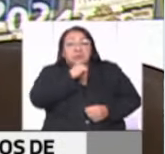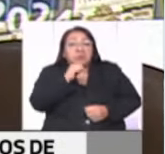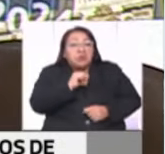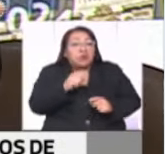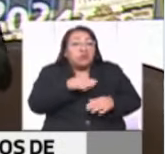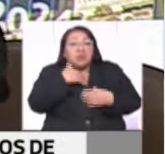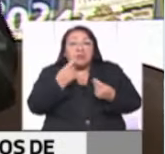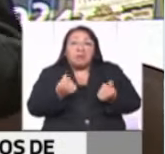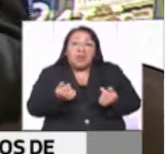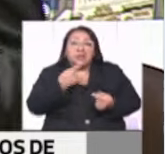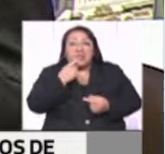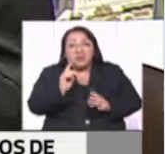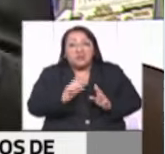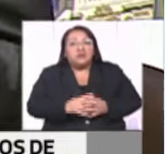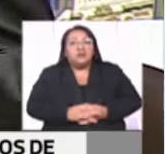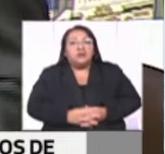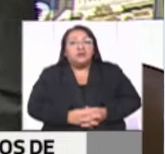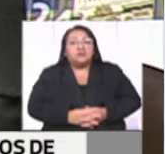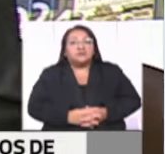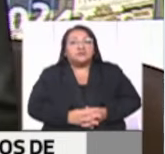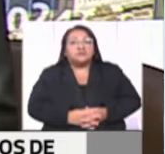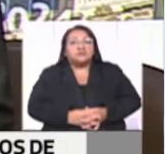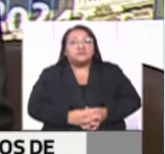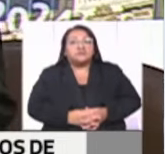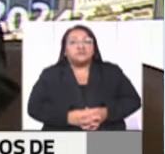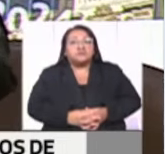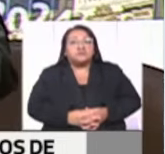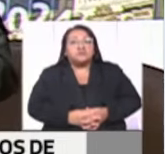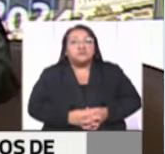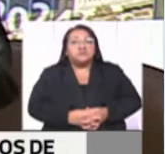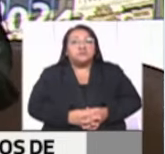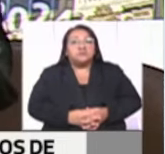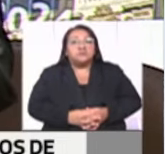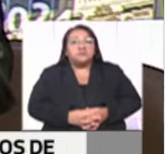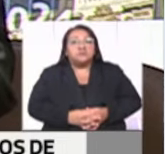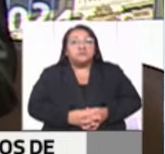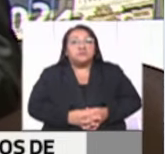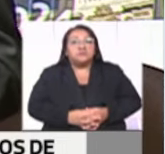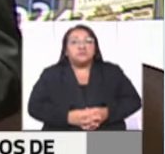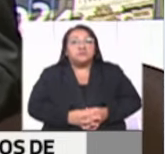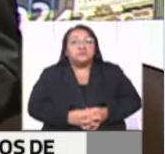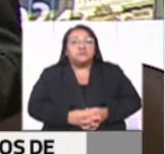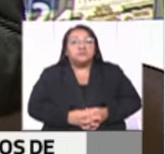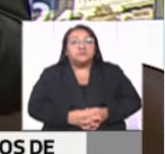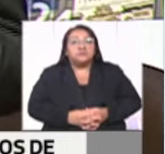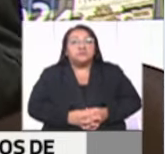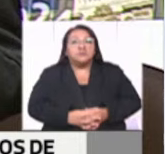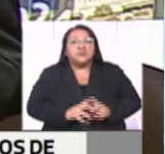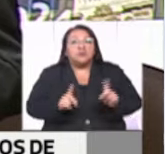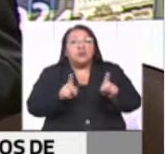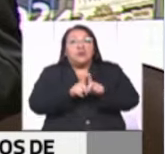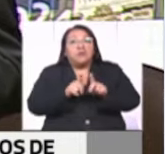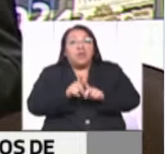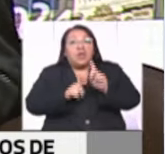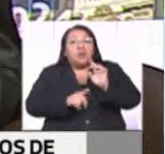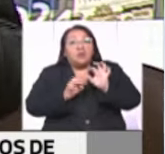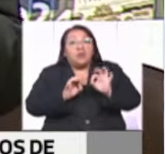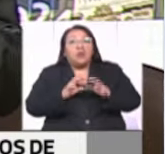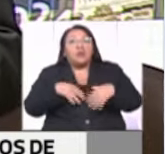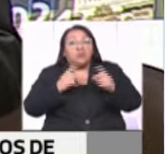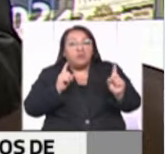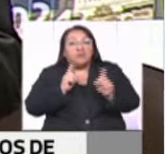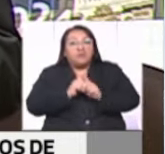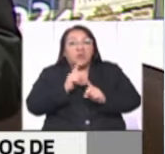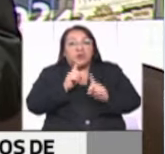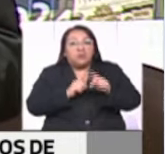plata en sus, digamos, en sus ahorros. Bueno, son situaciones también de cierto riesgo que pueden enfrentar un